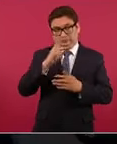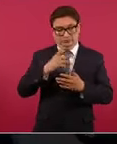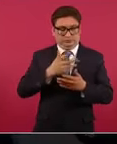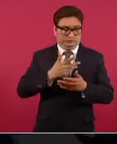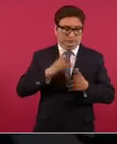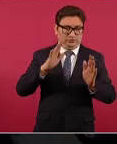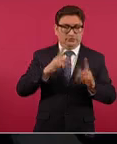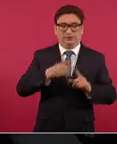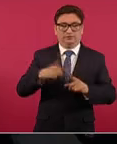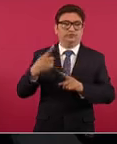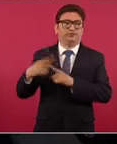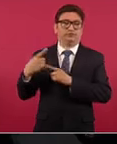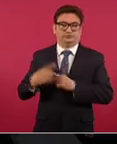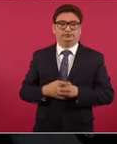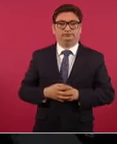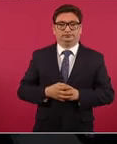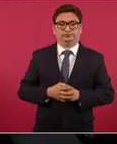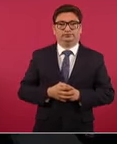así